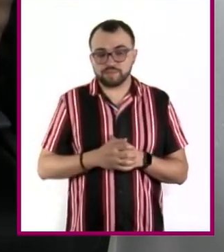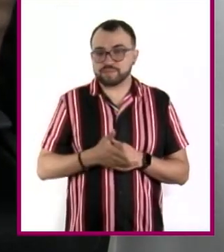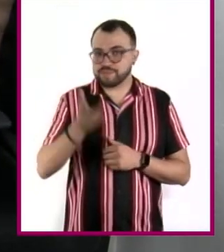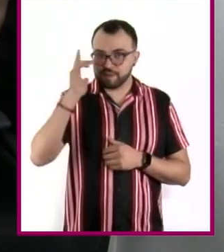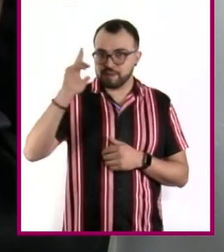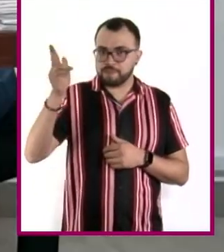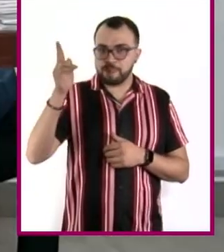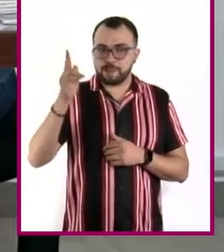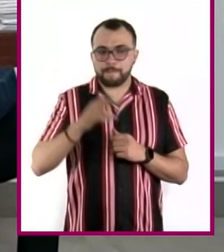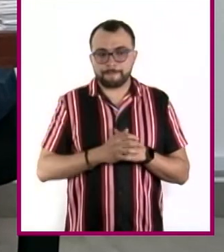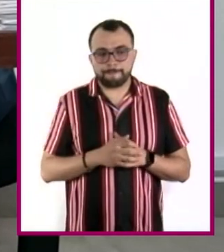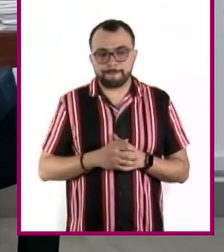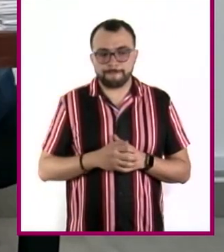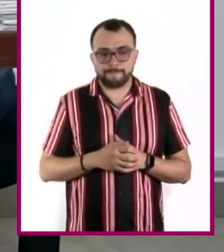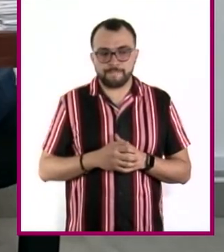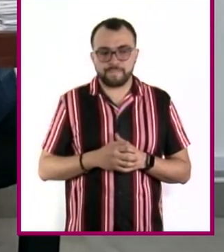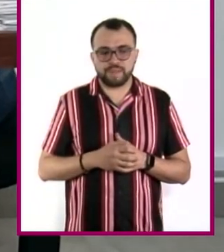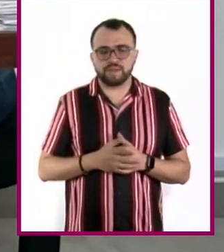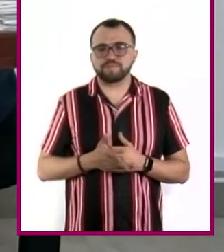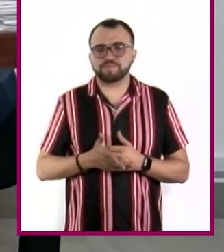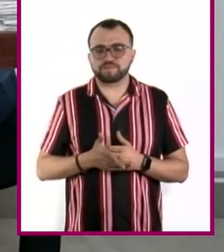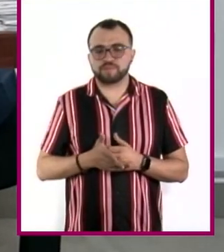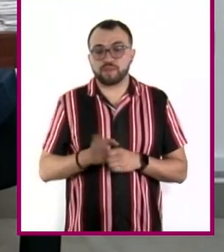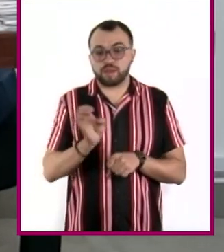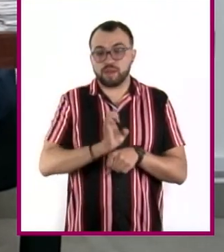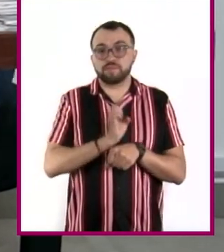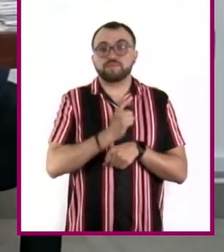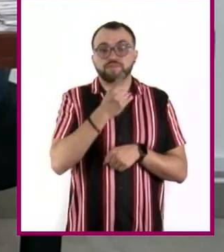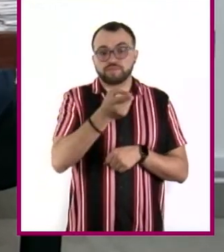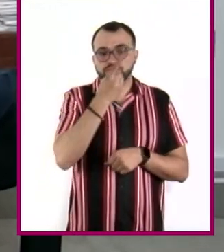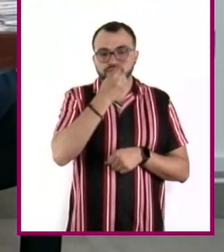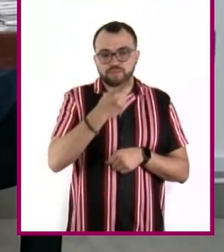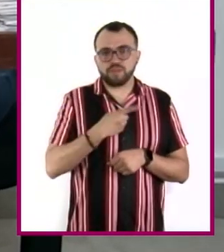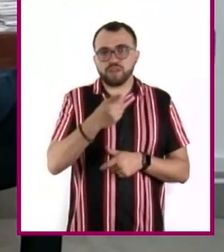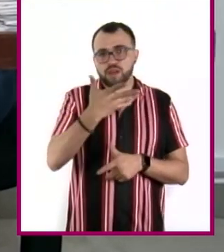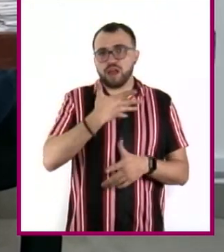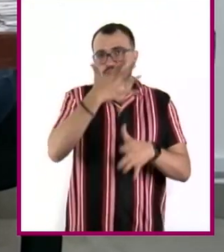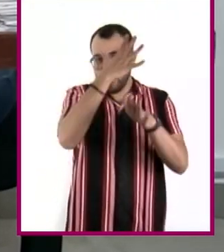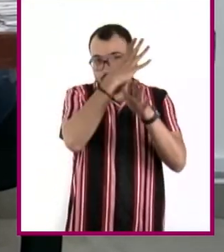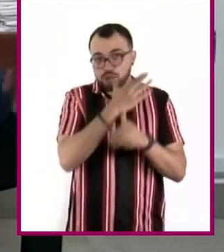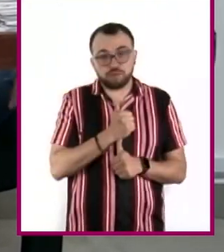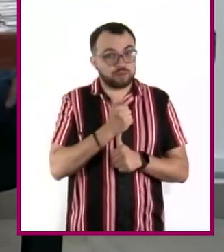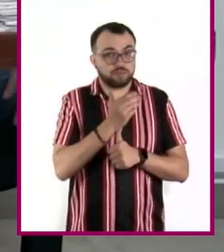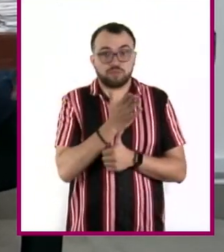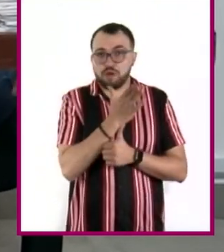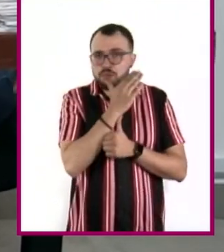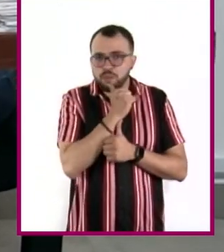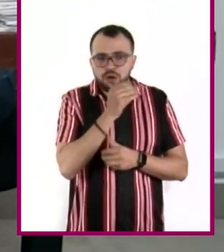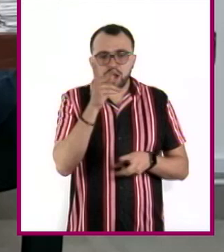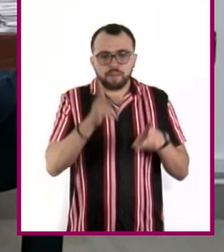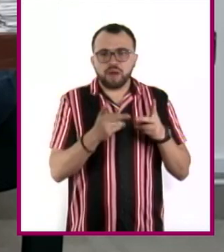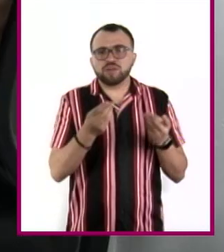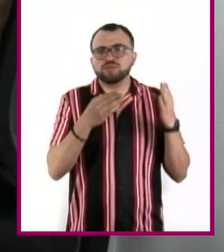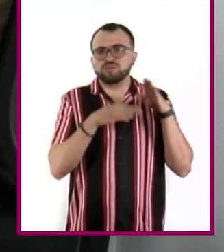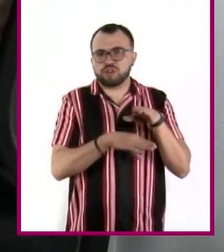Mireya. Hola. Entonces ella me dice, ¿estás de acuerdo en que ya no podemos hablar de tres